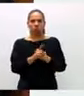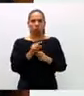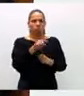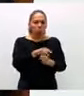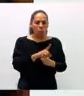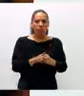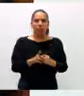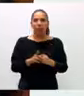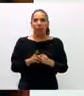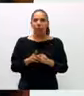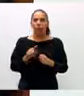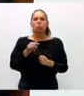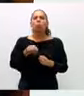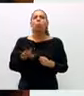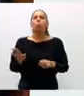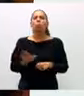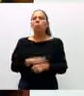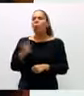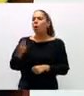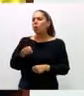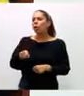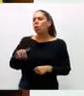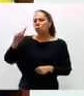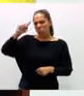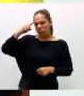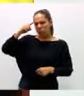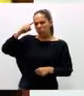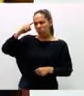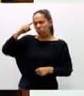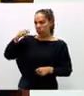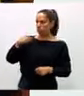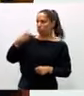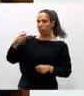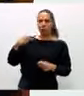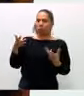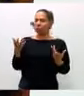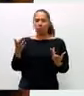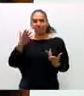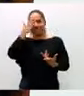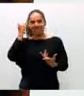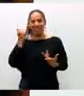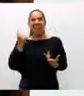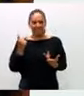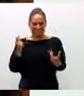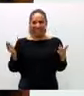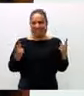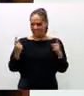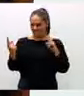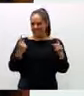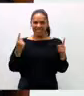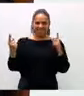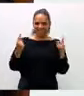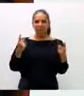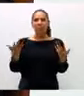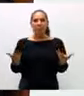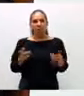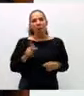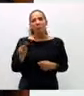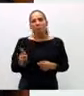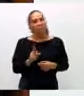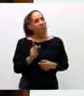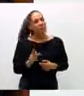estamos enojados? No, pues no sé, tú. Y al final resulta que ni tenemos claro por qué estábamos